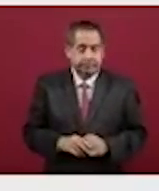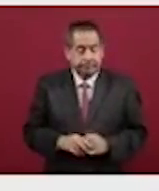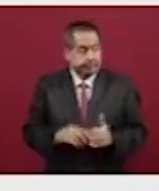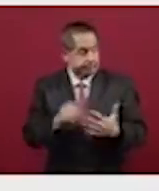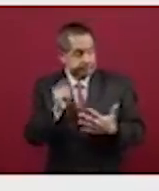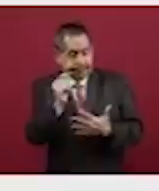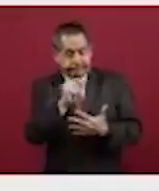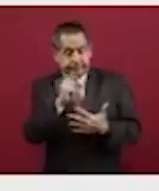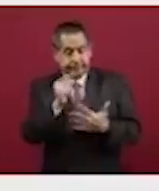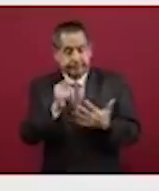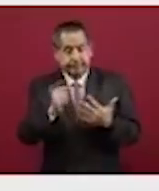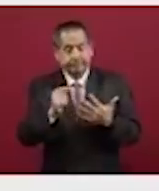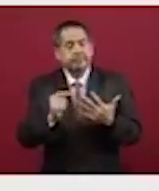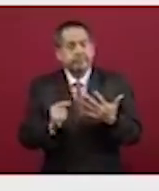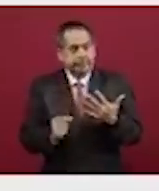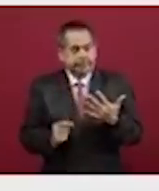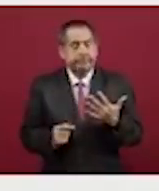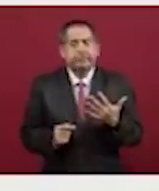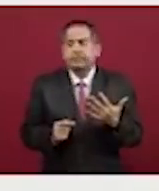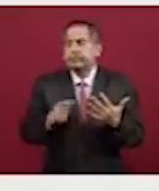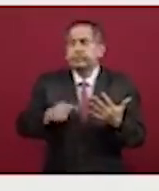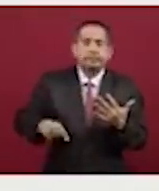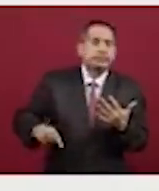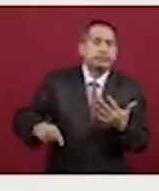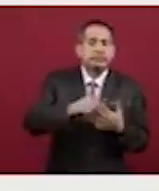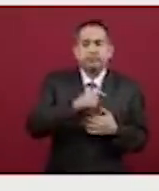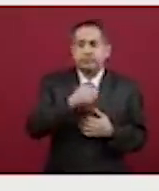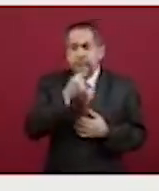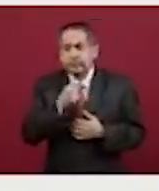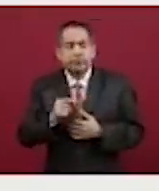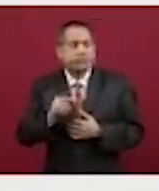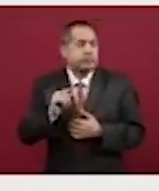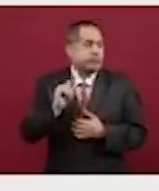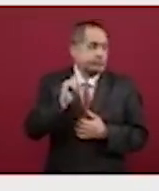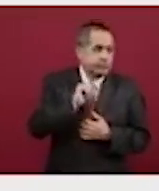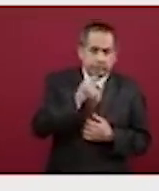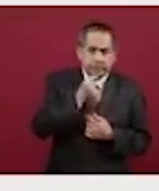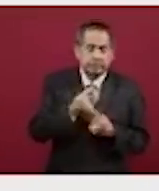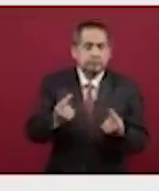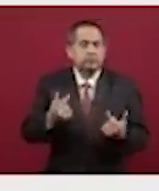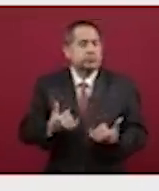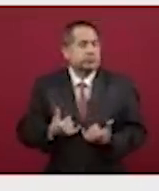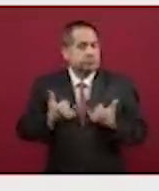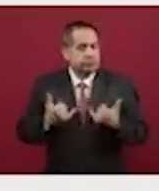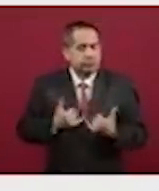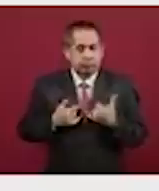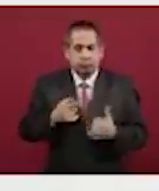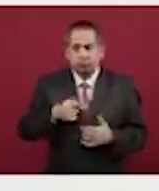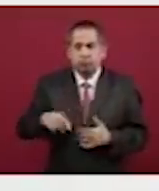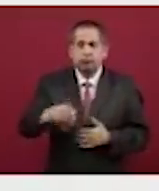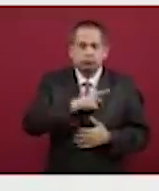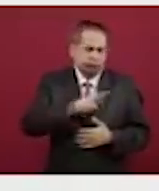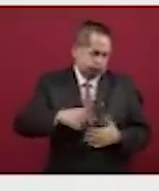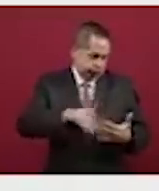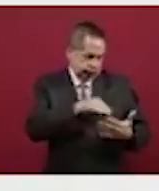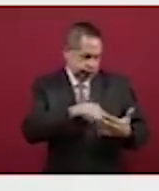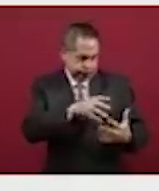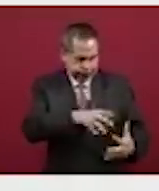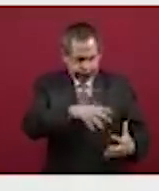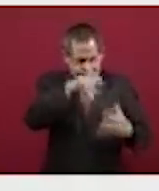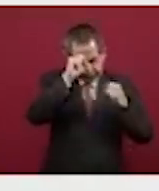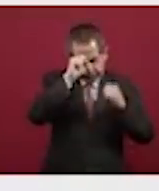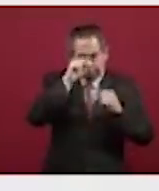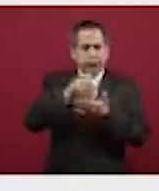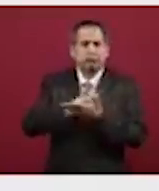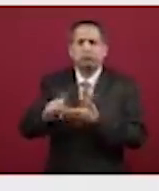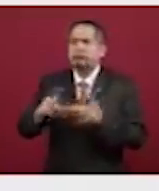garantizando que nuestros niñas, niños y jóvenes sean personas que sepan defender los derechos